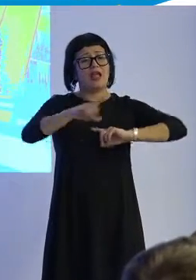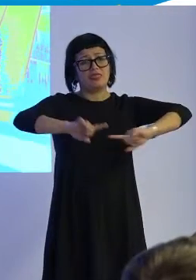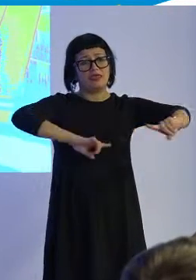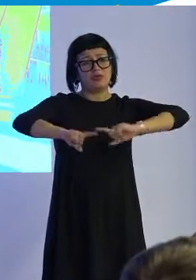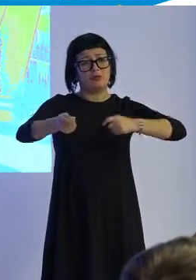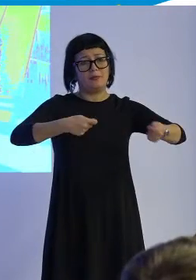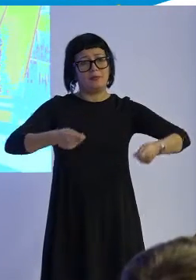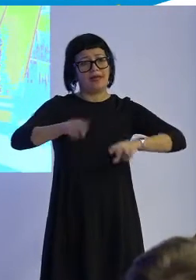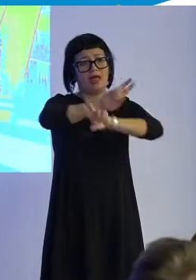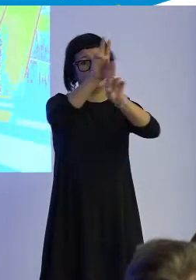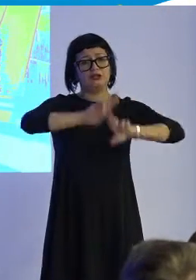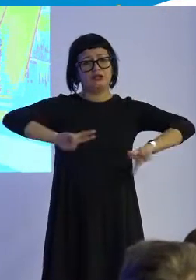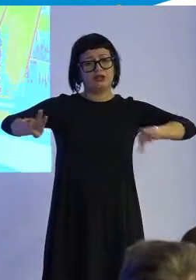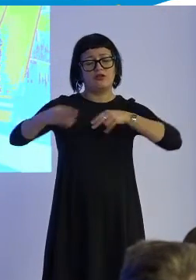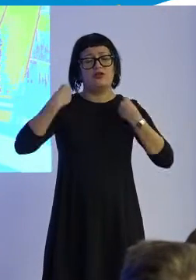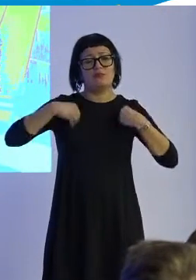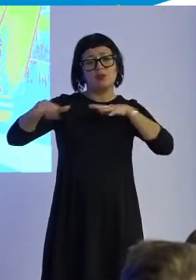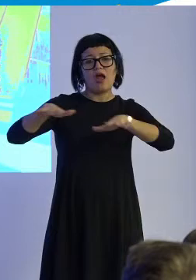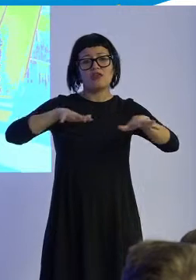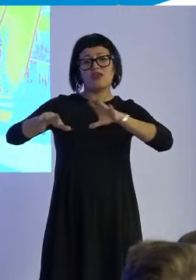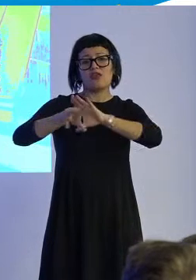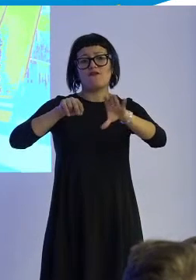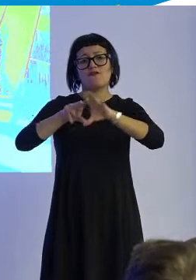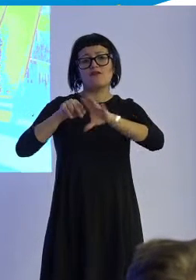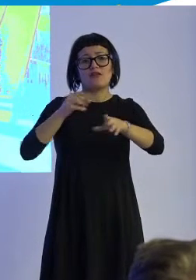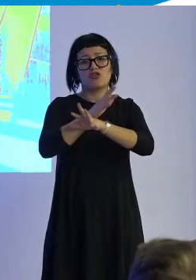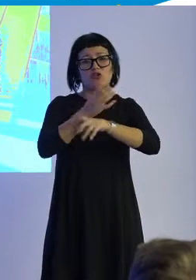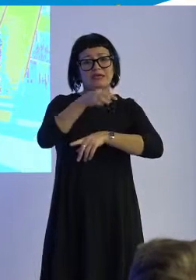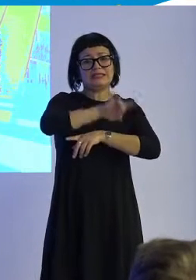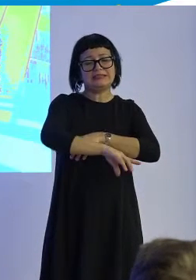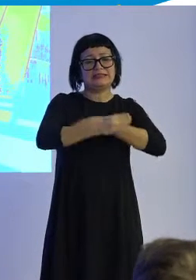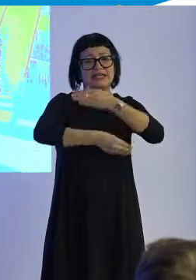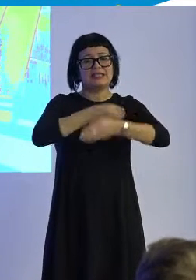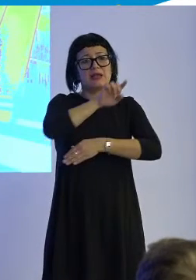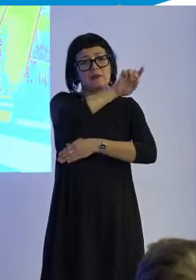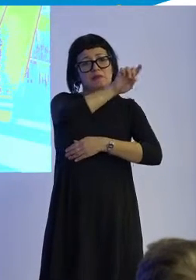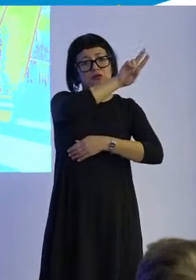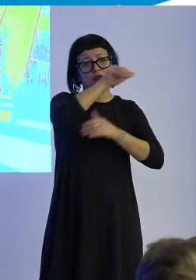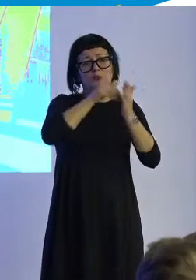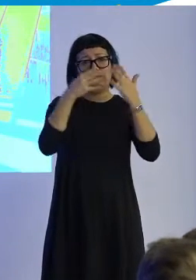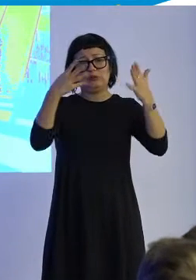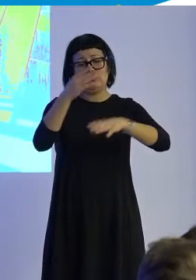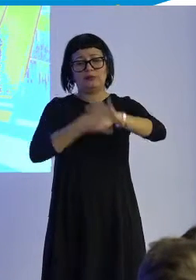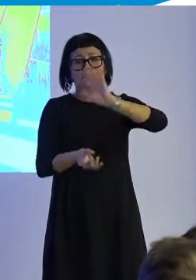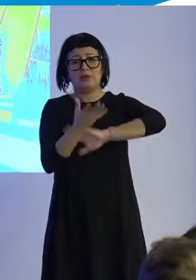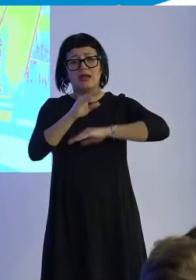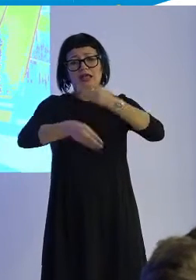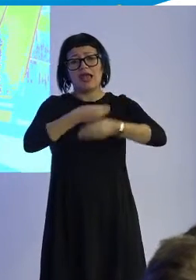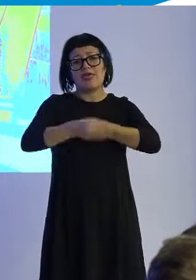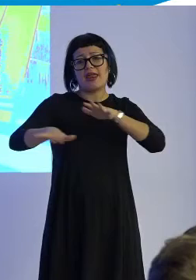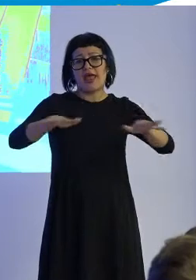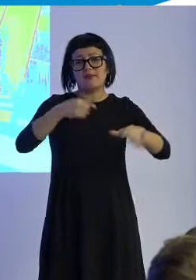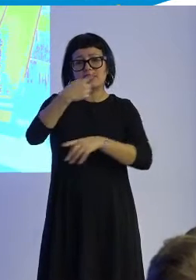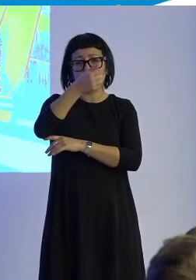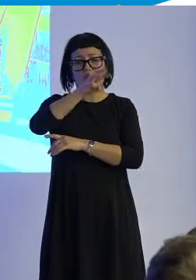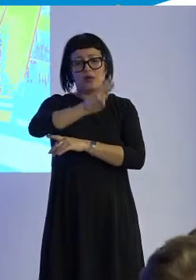mercado internacional de animación, videojuegos y new media, que se celebra anualmente en Segovia desde el 2009. Creador, además, de Bridging Gap Animation Lab